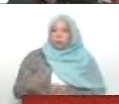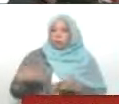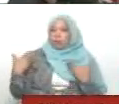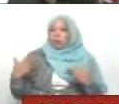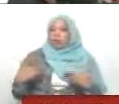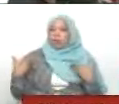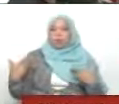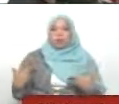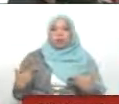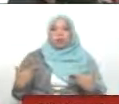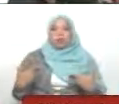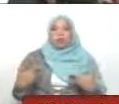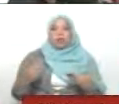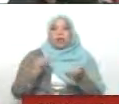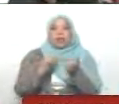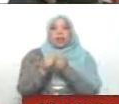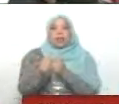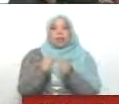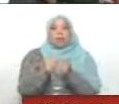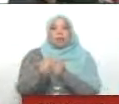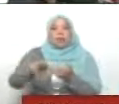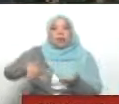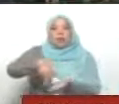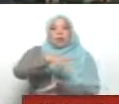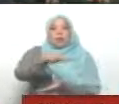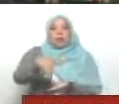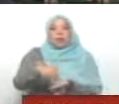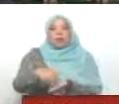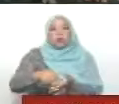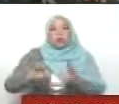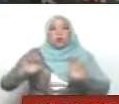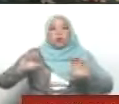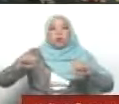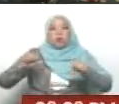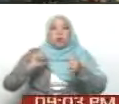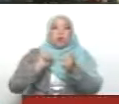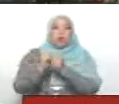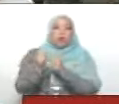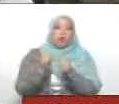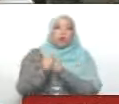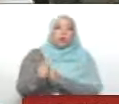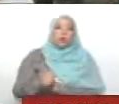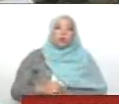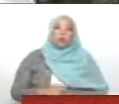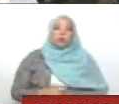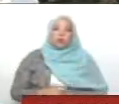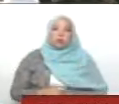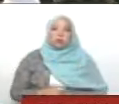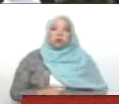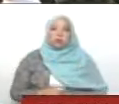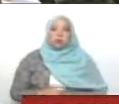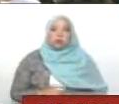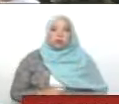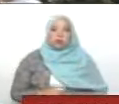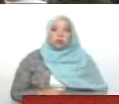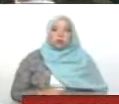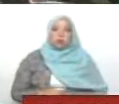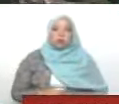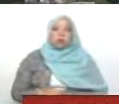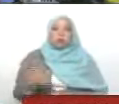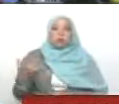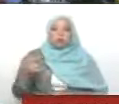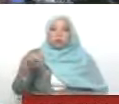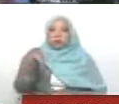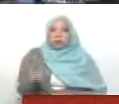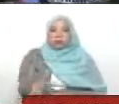declaré deporte nacional a los motopiruetas y les vamos a organizar sus pistas en todos los estados,